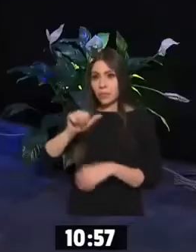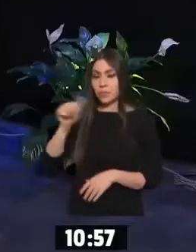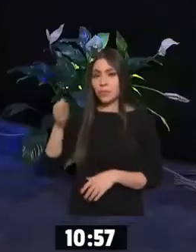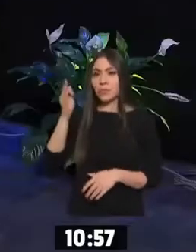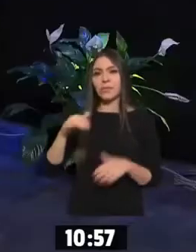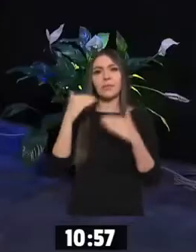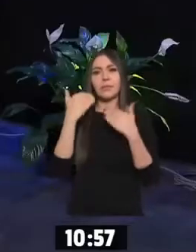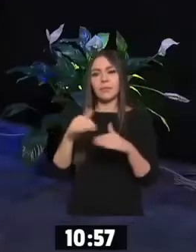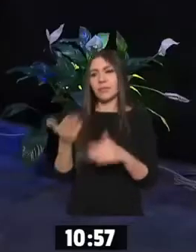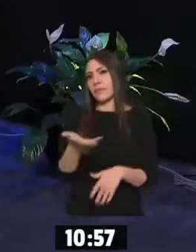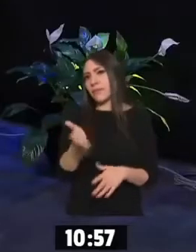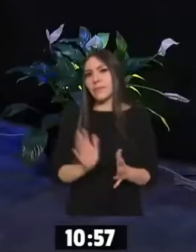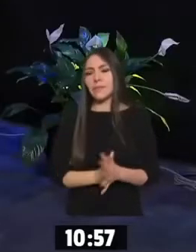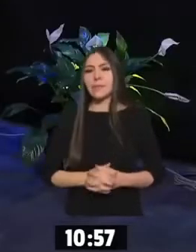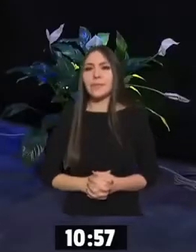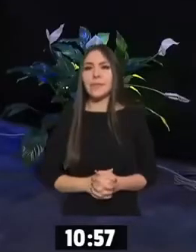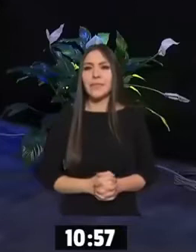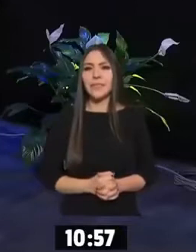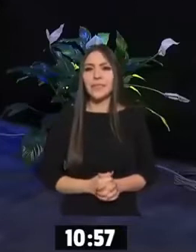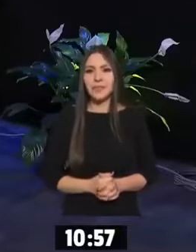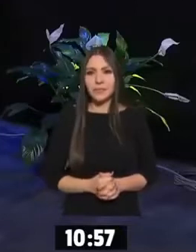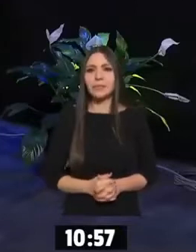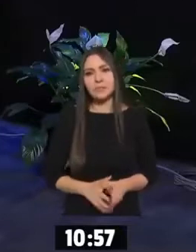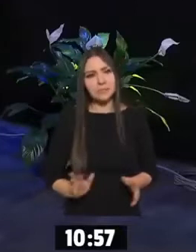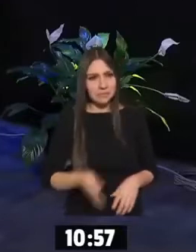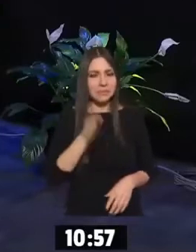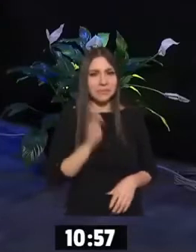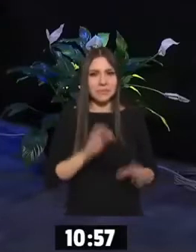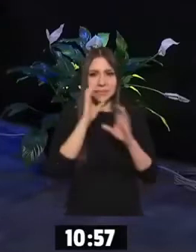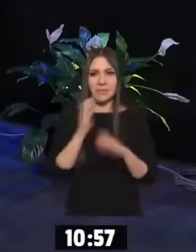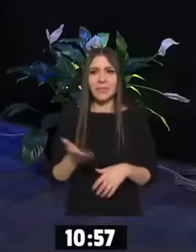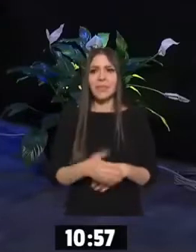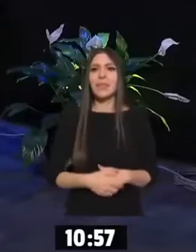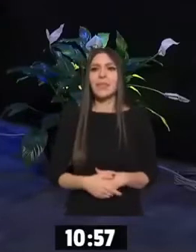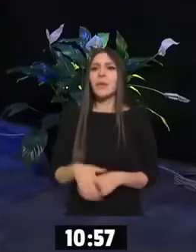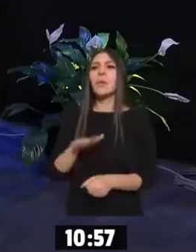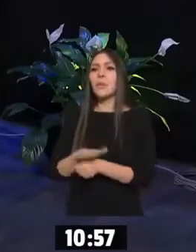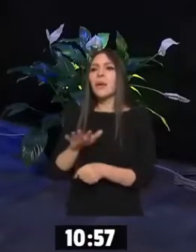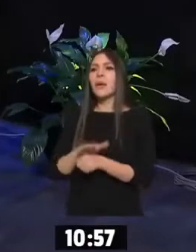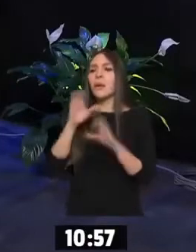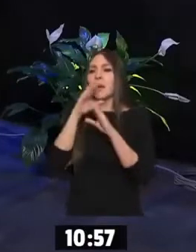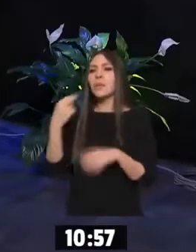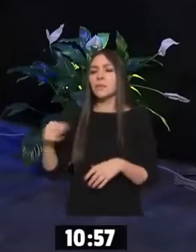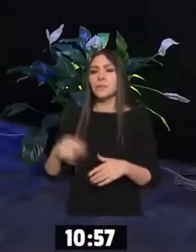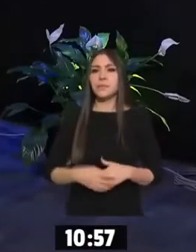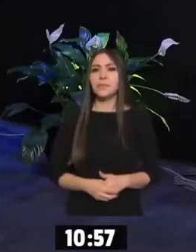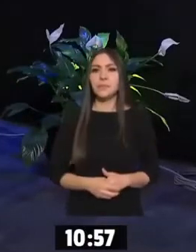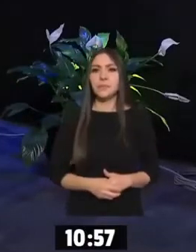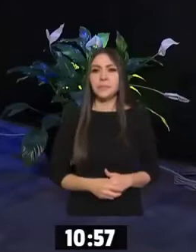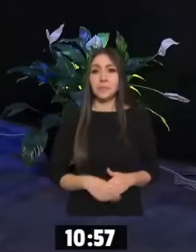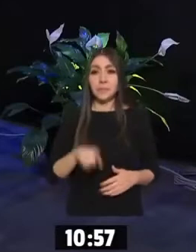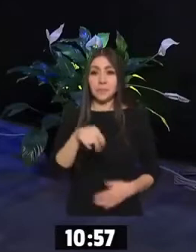hasta donde topemos. Hasta donde termine el programa. No, la echamos, sí. Órale. ¿Con cuál vamos? Bueno, vas. Esta se